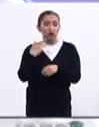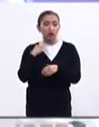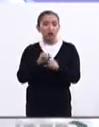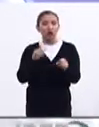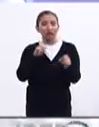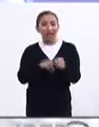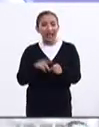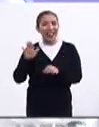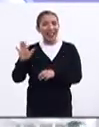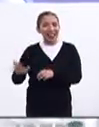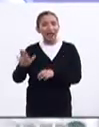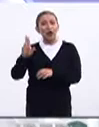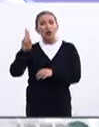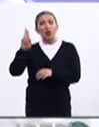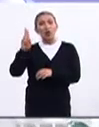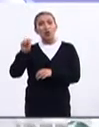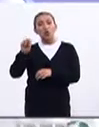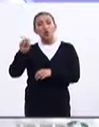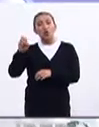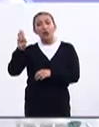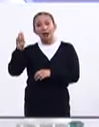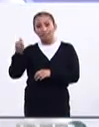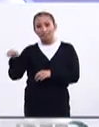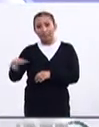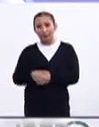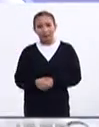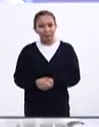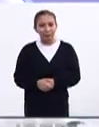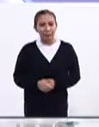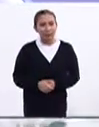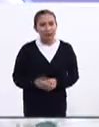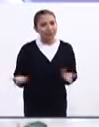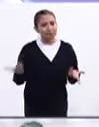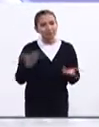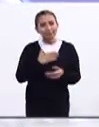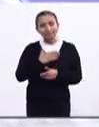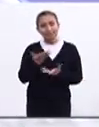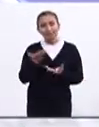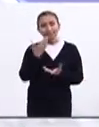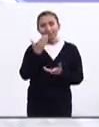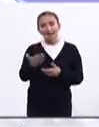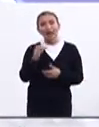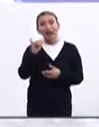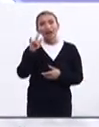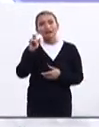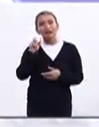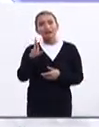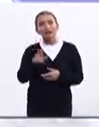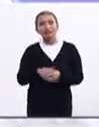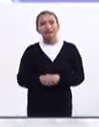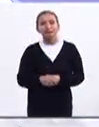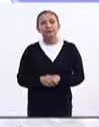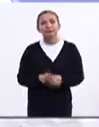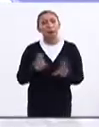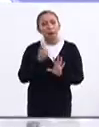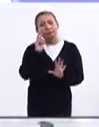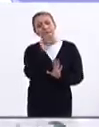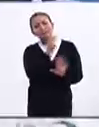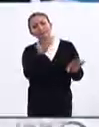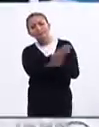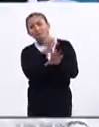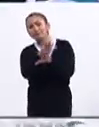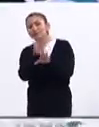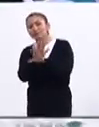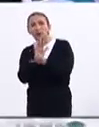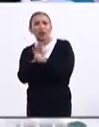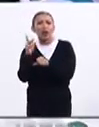y Sociales de la Universidad Nacional Autónoma de México. Y bueno, Javier, ¿Cómo viste estos